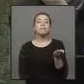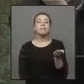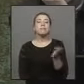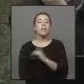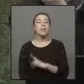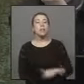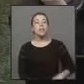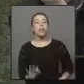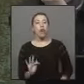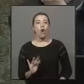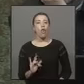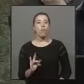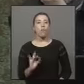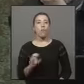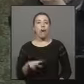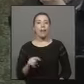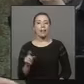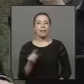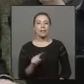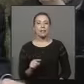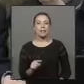Diputado, Fuentes, tiene la palabra.